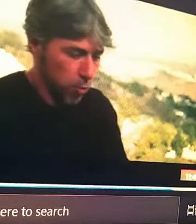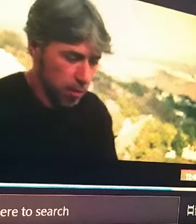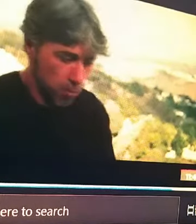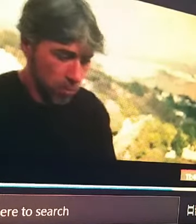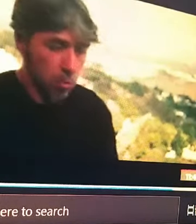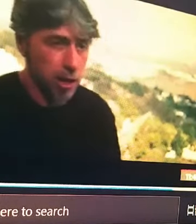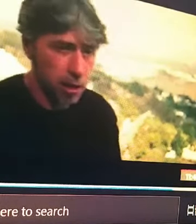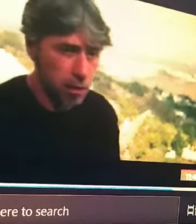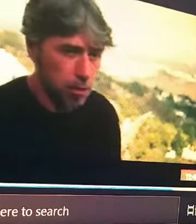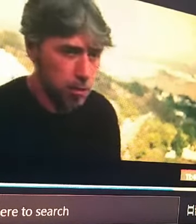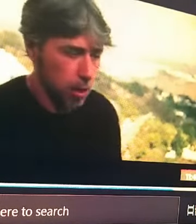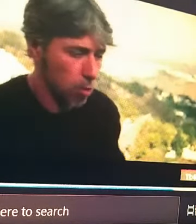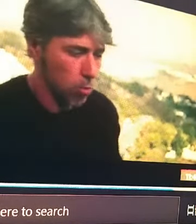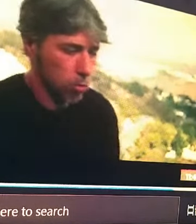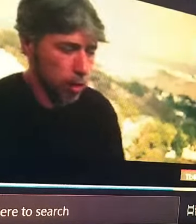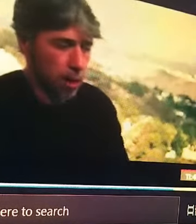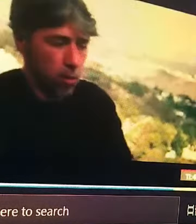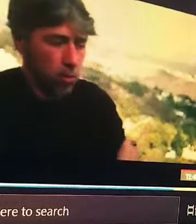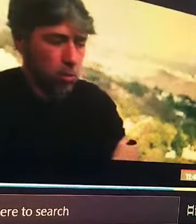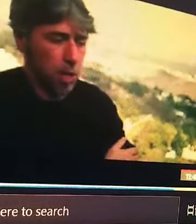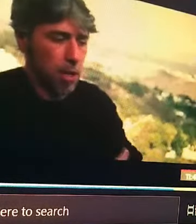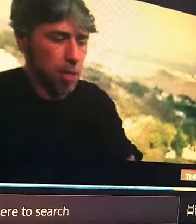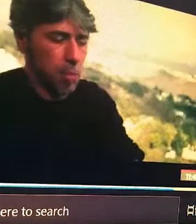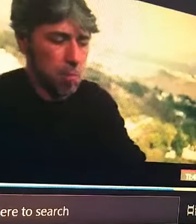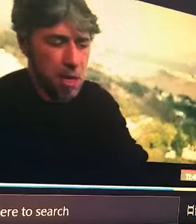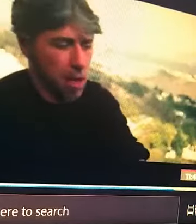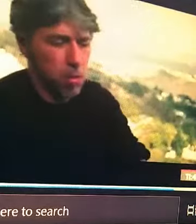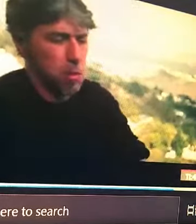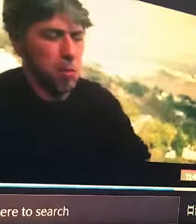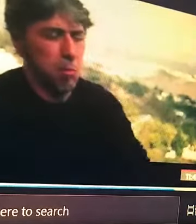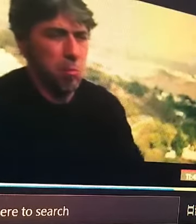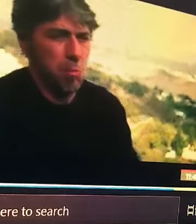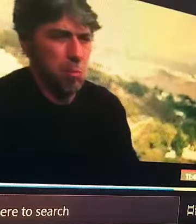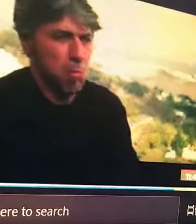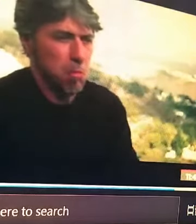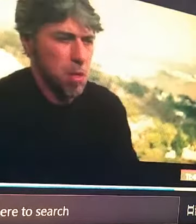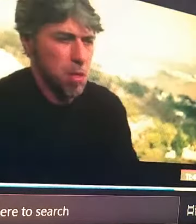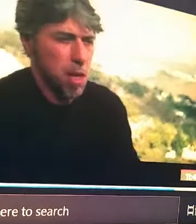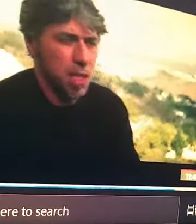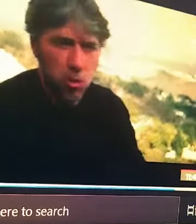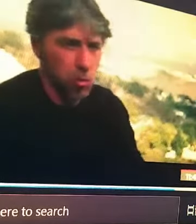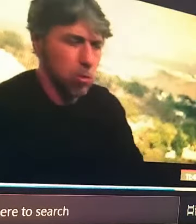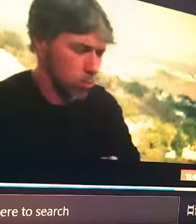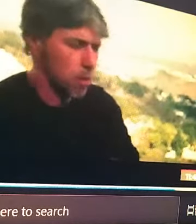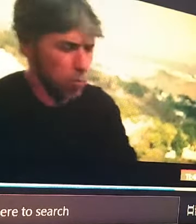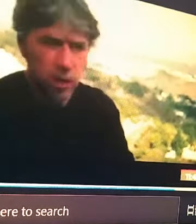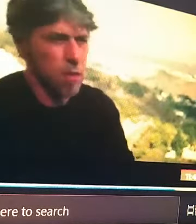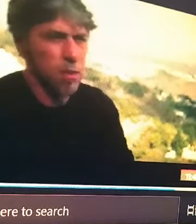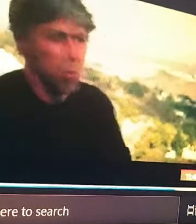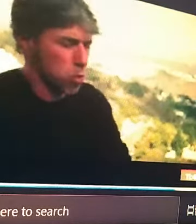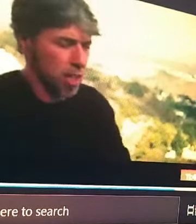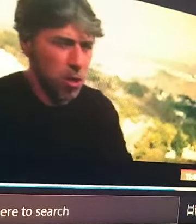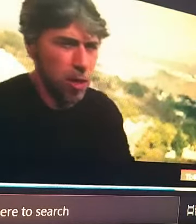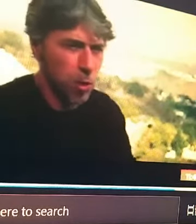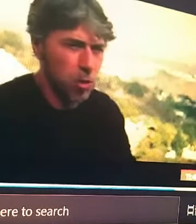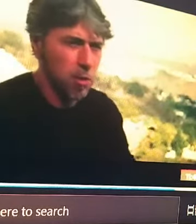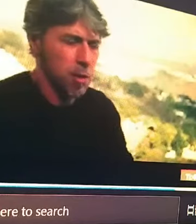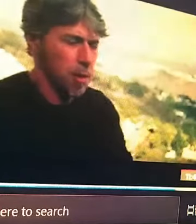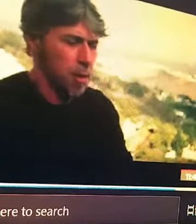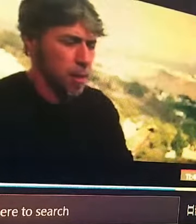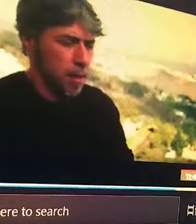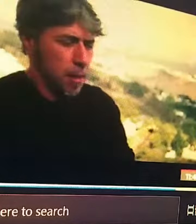se me fue Chávez, no me lo podía creer. O sea, era como, yo ya te digo, yo estaba empeñado en Es que Chávez, no, Chávez es fuerte, Chávez, por mucho que quiera, no va a poder